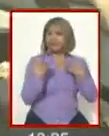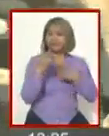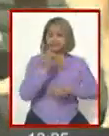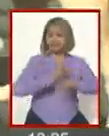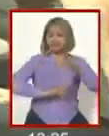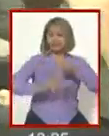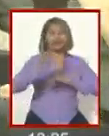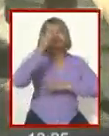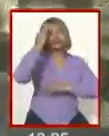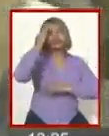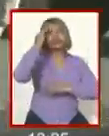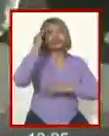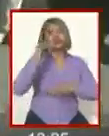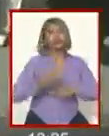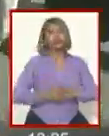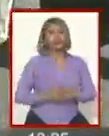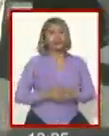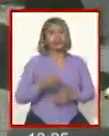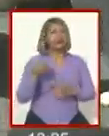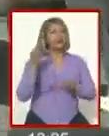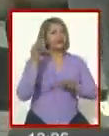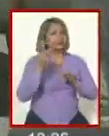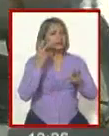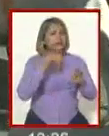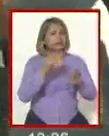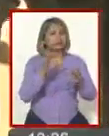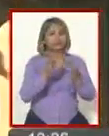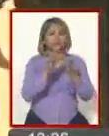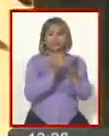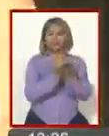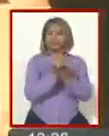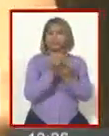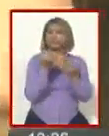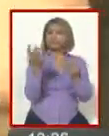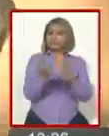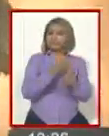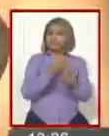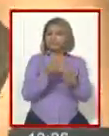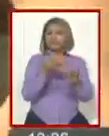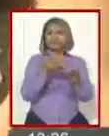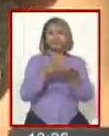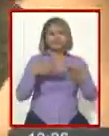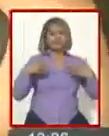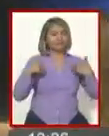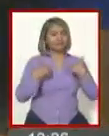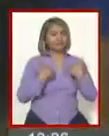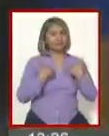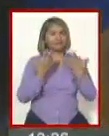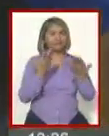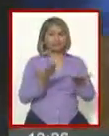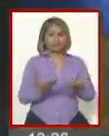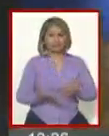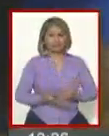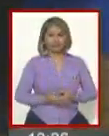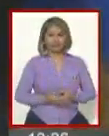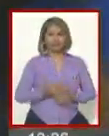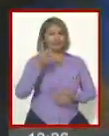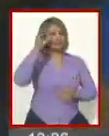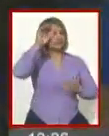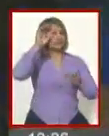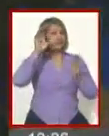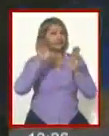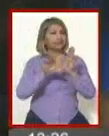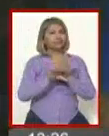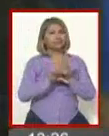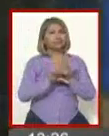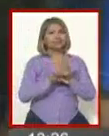como ciudadanos, saber, conocer qué sancionados. Vemos en las redes sociales que hay maltrato, suben a las redes sociales